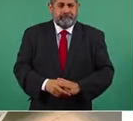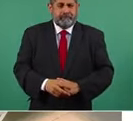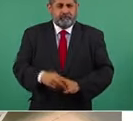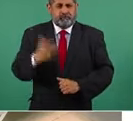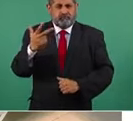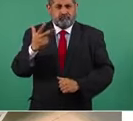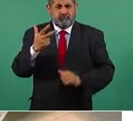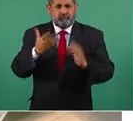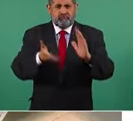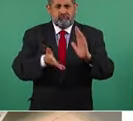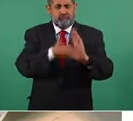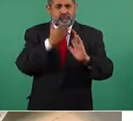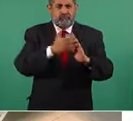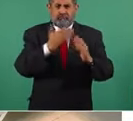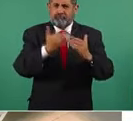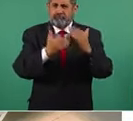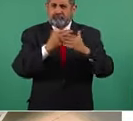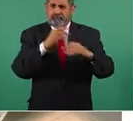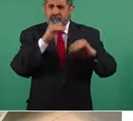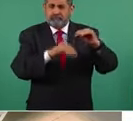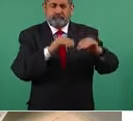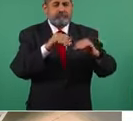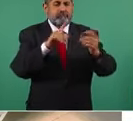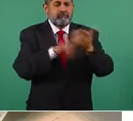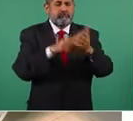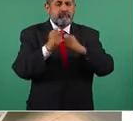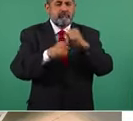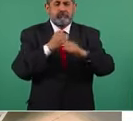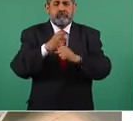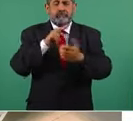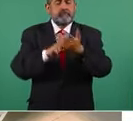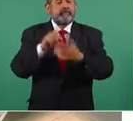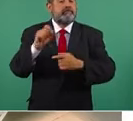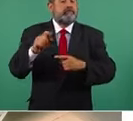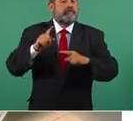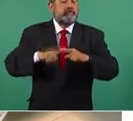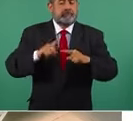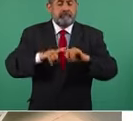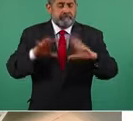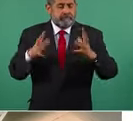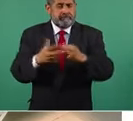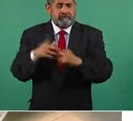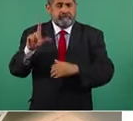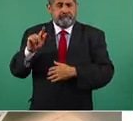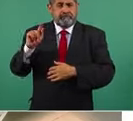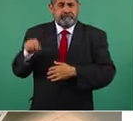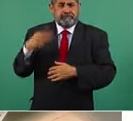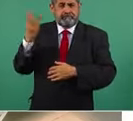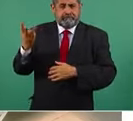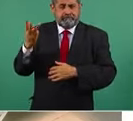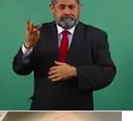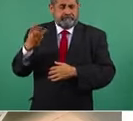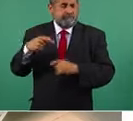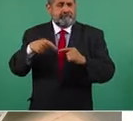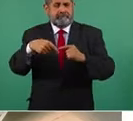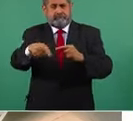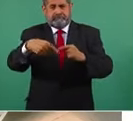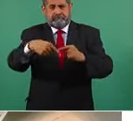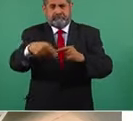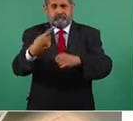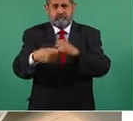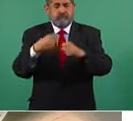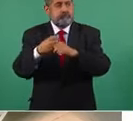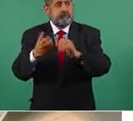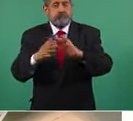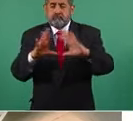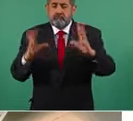en construcción de las planeadas en el 2020, que junto con las 76 programadas para este año,